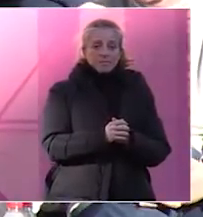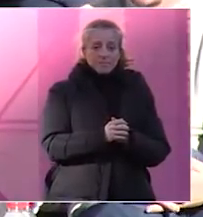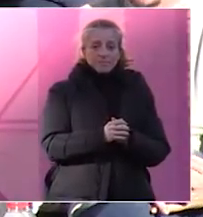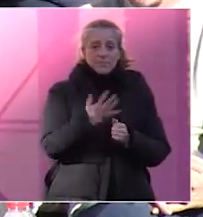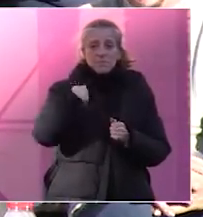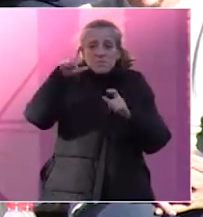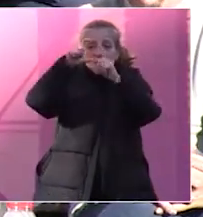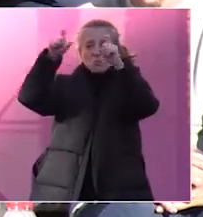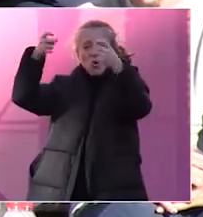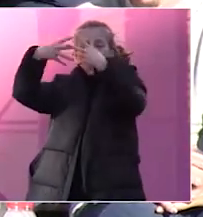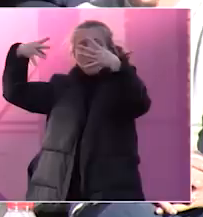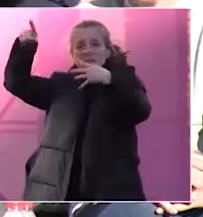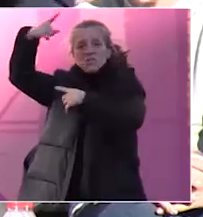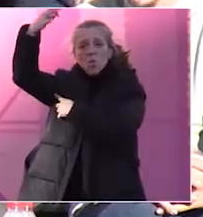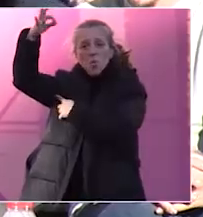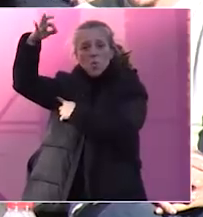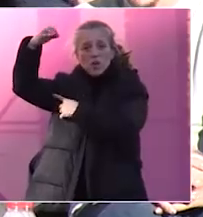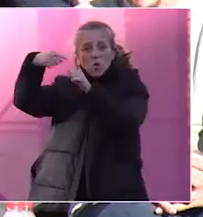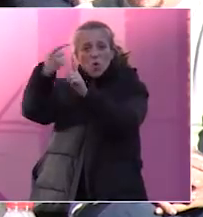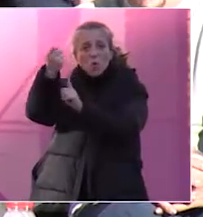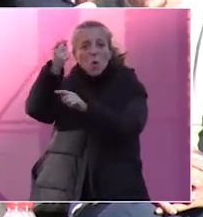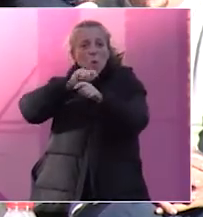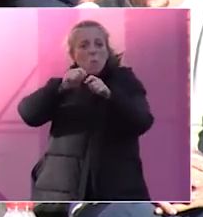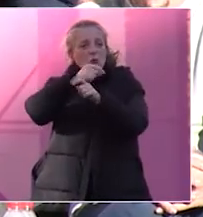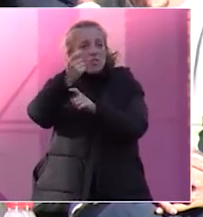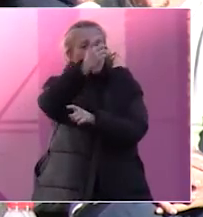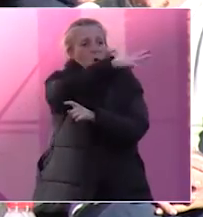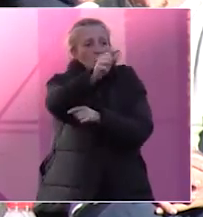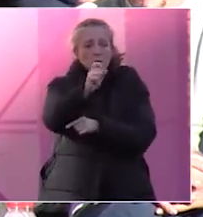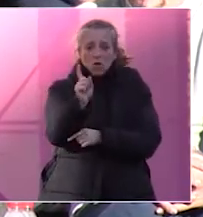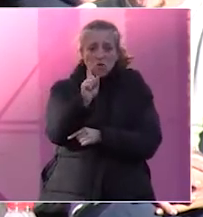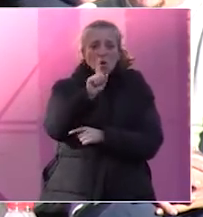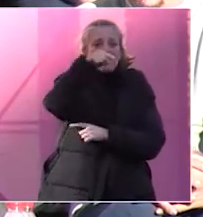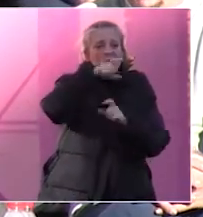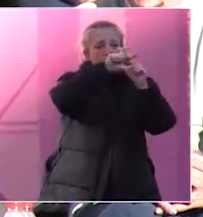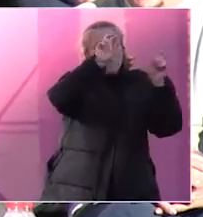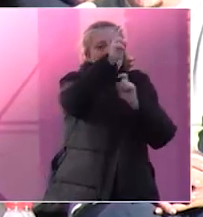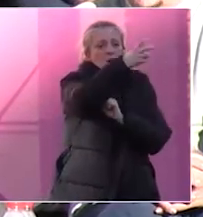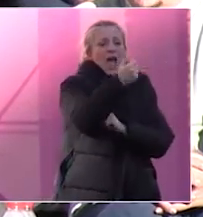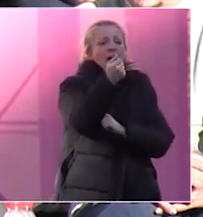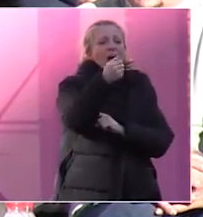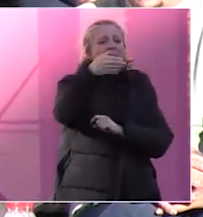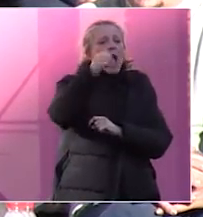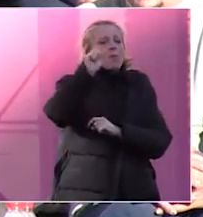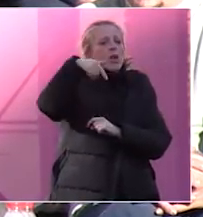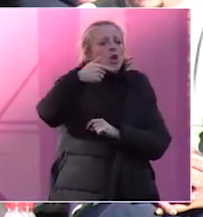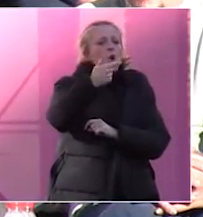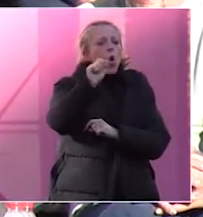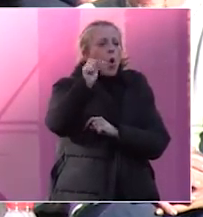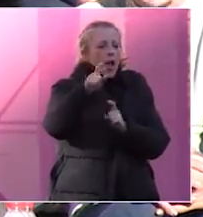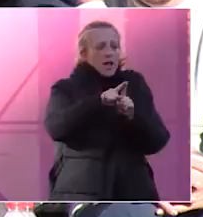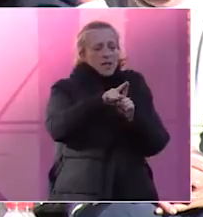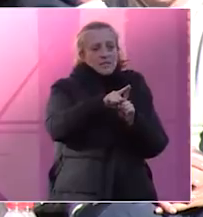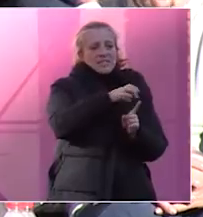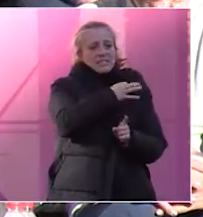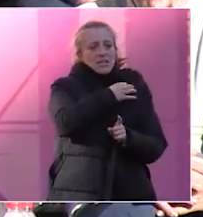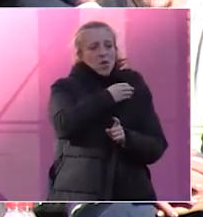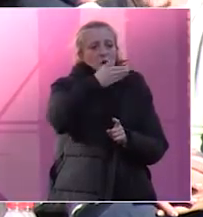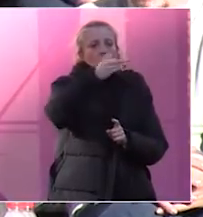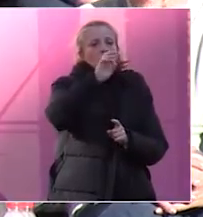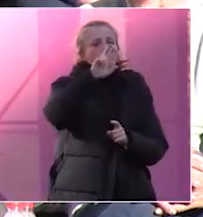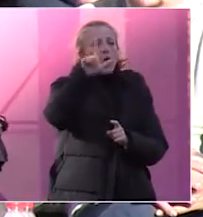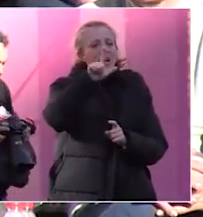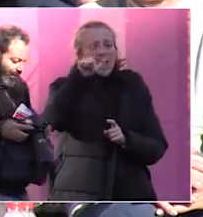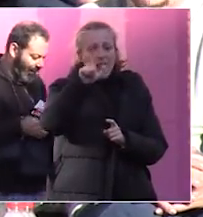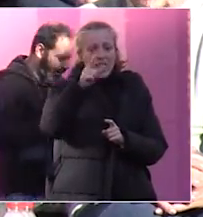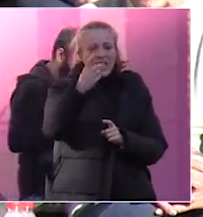No son la única empresa energética que se compra a políticos. A Bengoa se compró al señor Borrell por 300.000 euros al año.